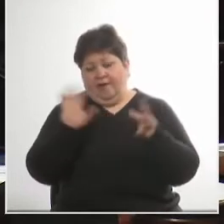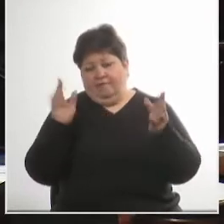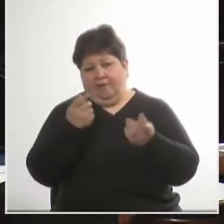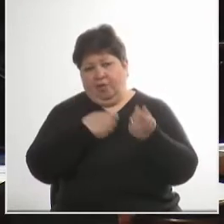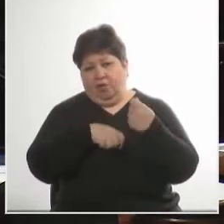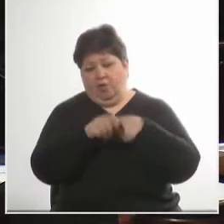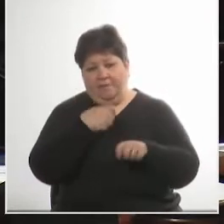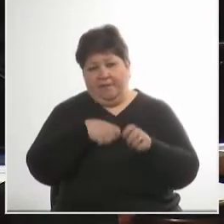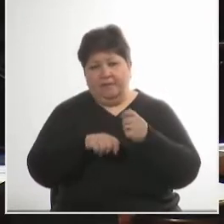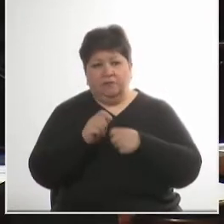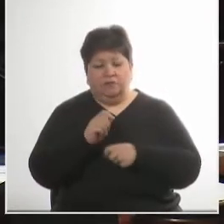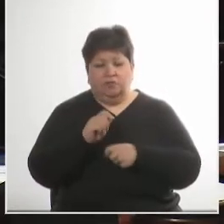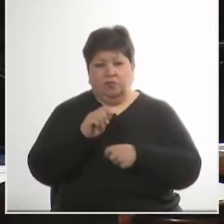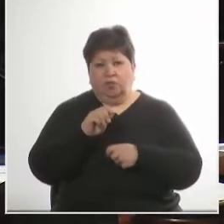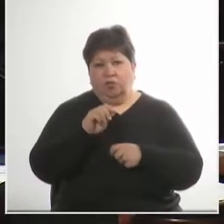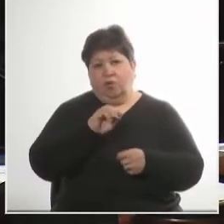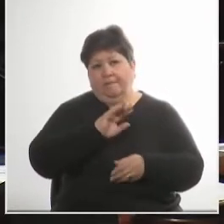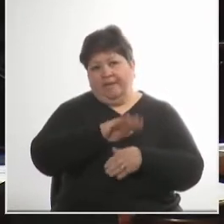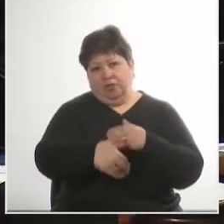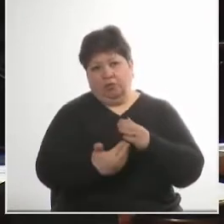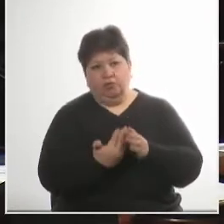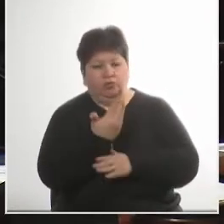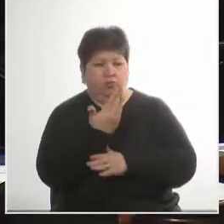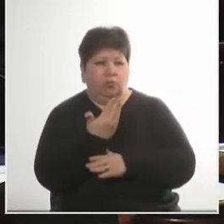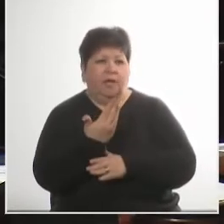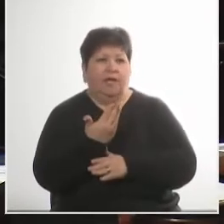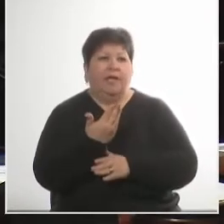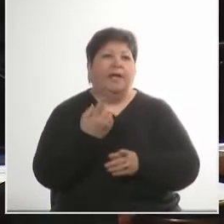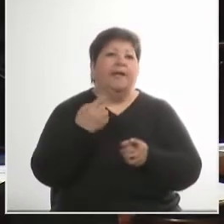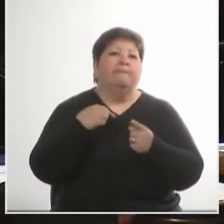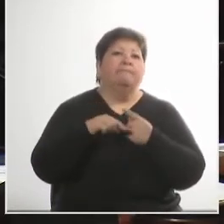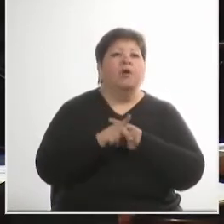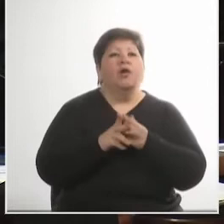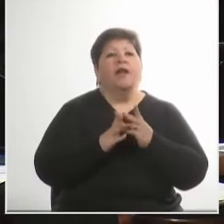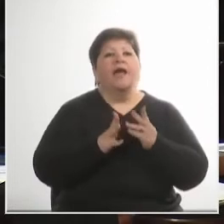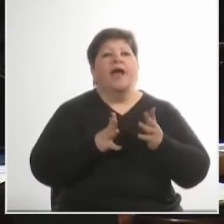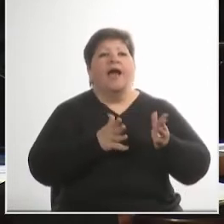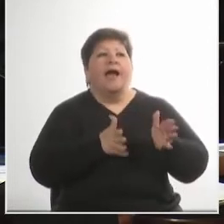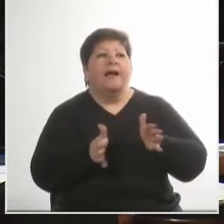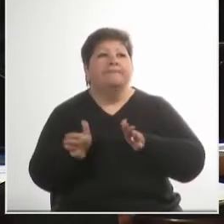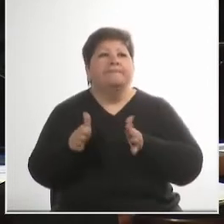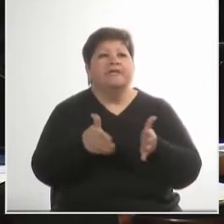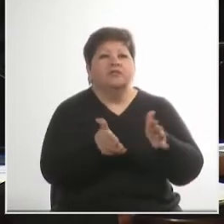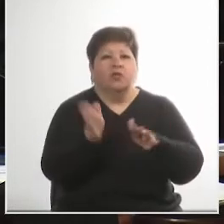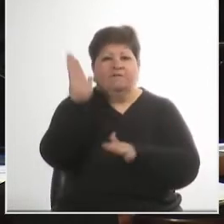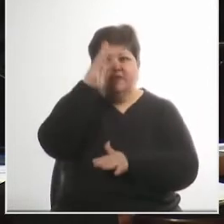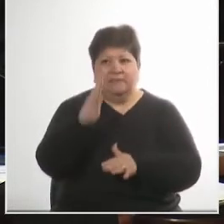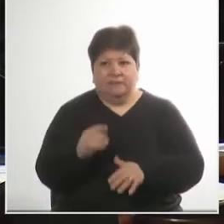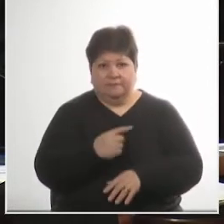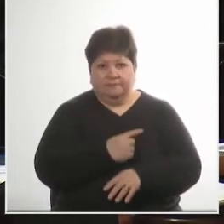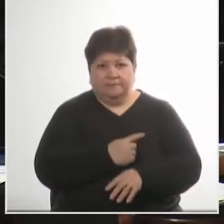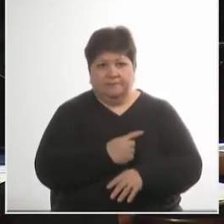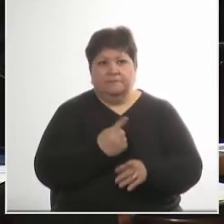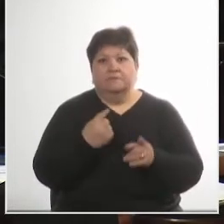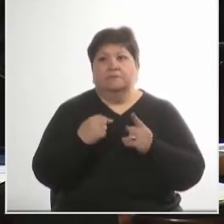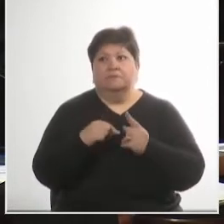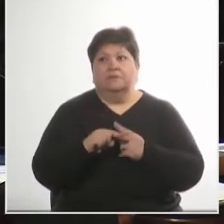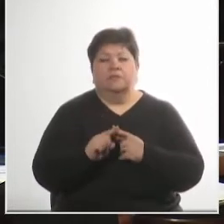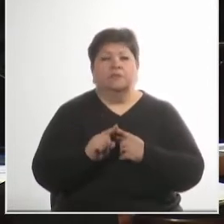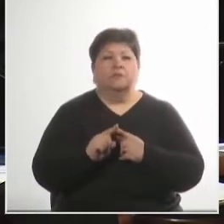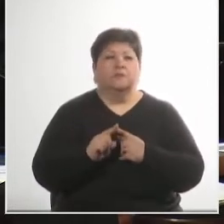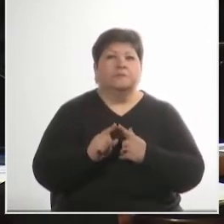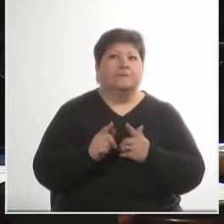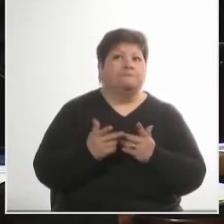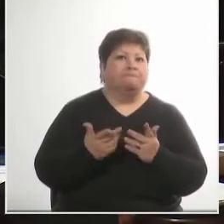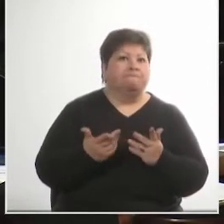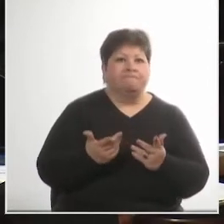real o presunta deforestación de la Amazonia, ¿no? Que no me consta, pero bueno, supongamos que efectivamente se llevó a cabo,